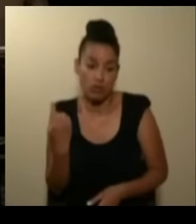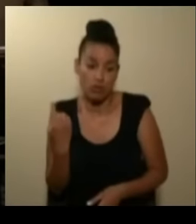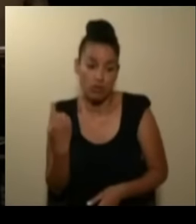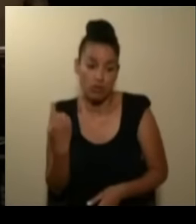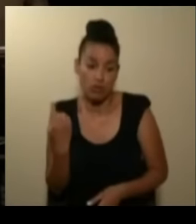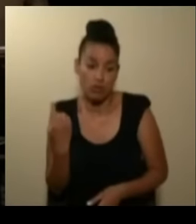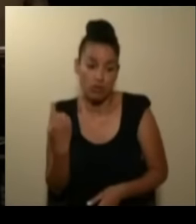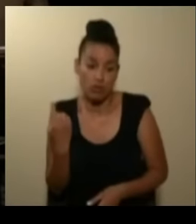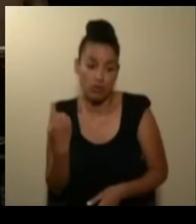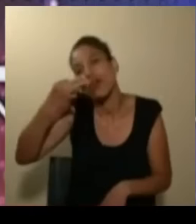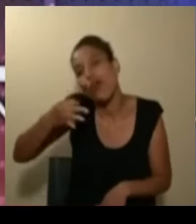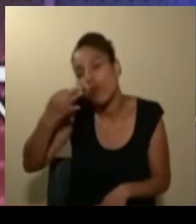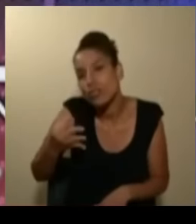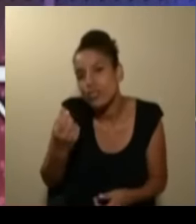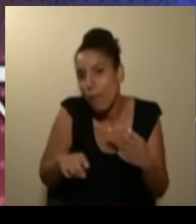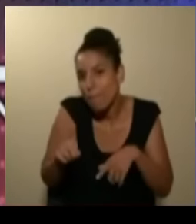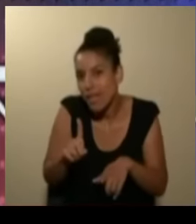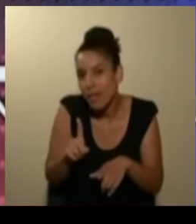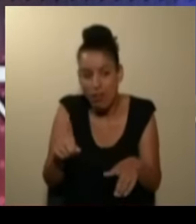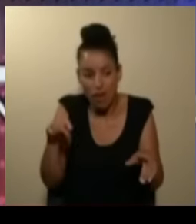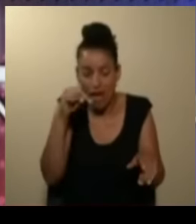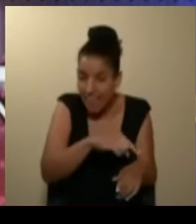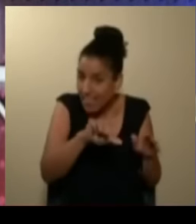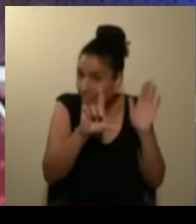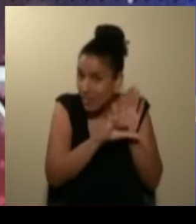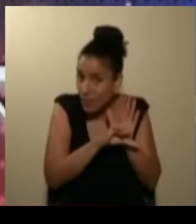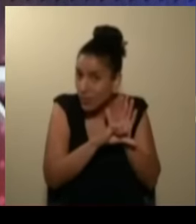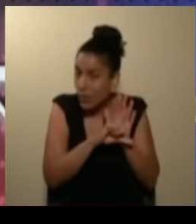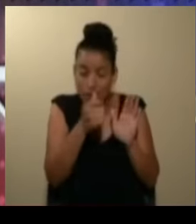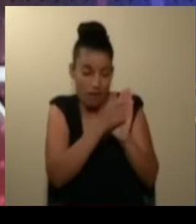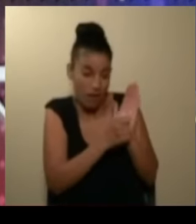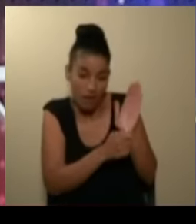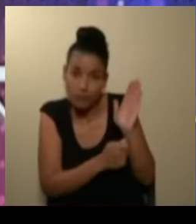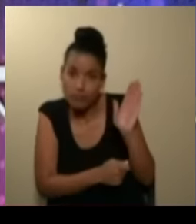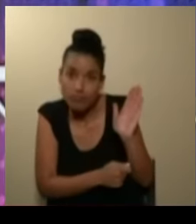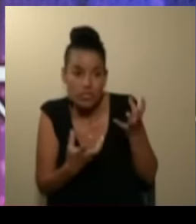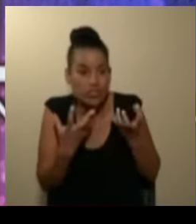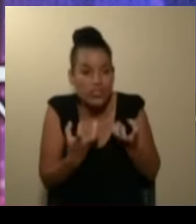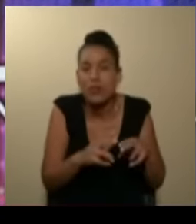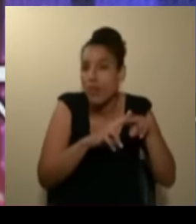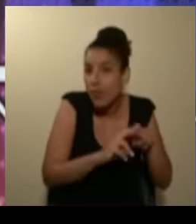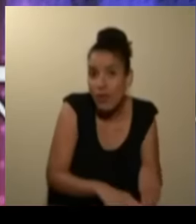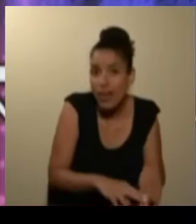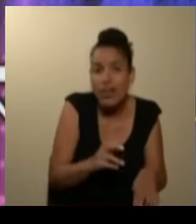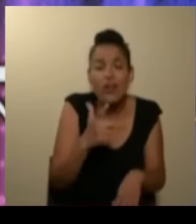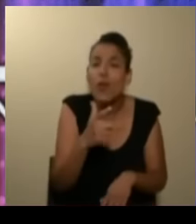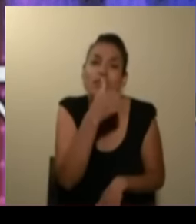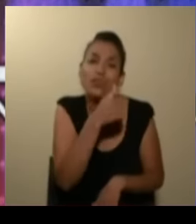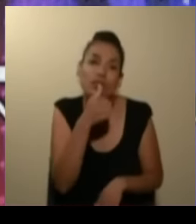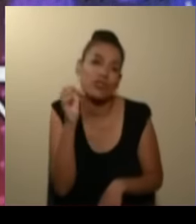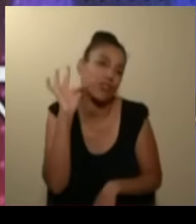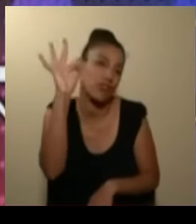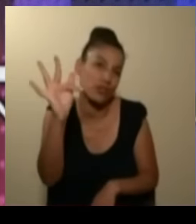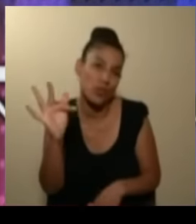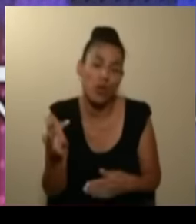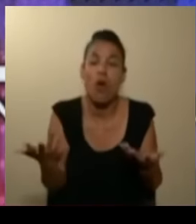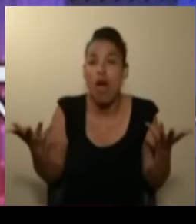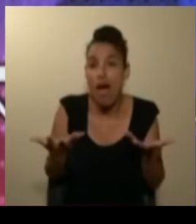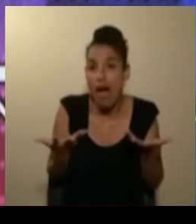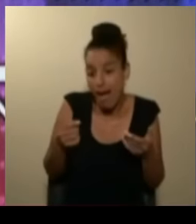pero no se plasma en la LUC y mucho menos en los artículos que procuramos derogar. Aquí, para mejorar la